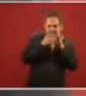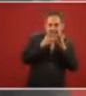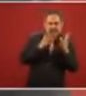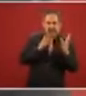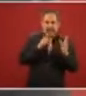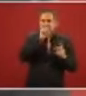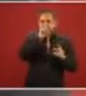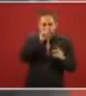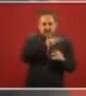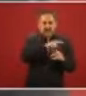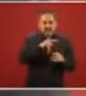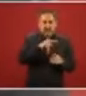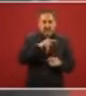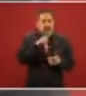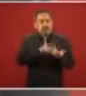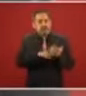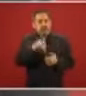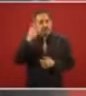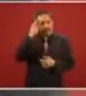sino los que tienen